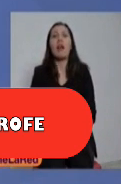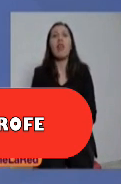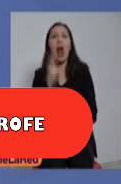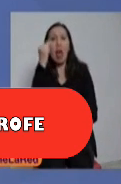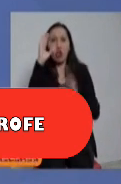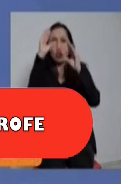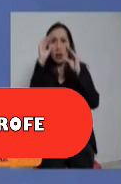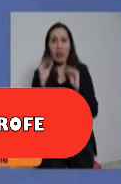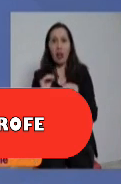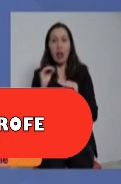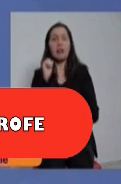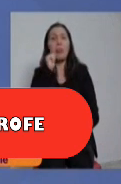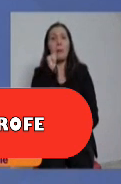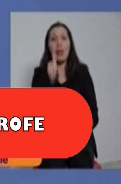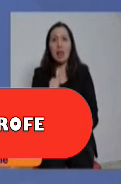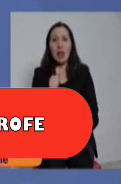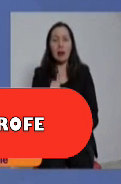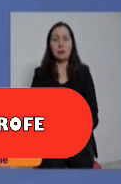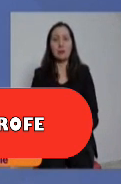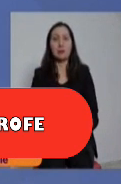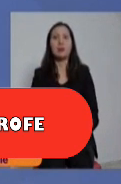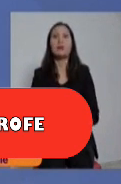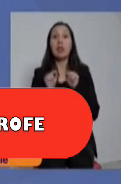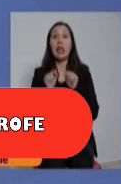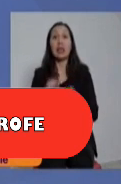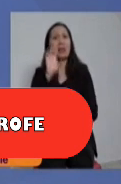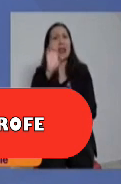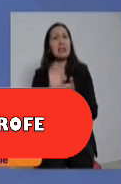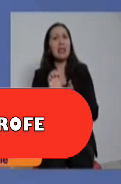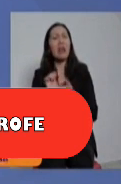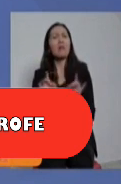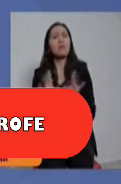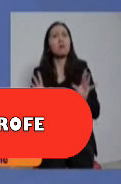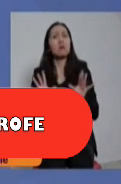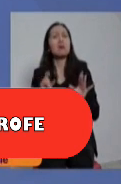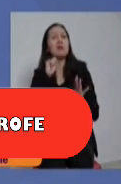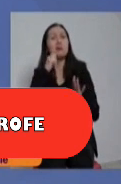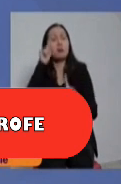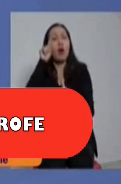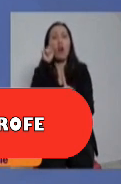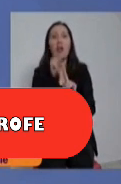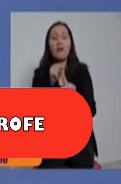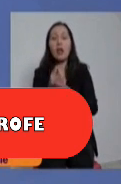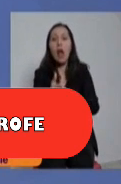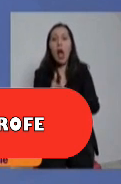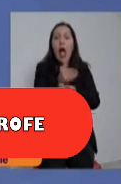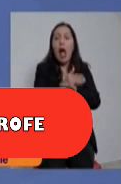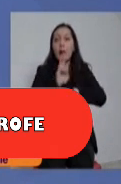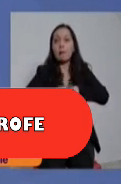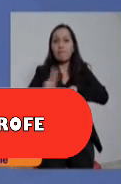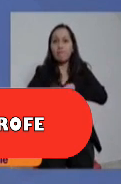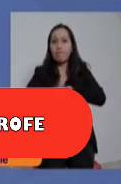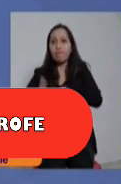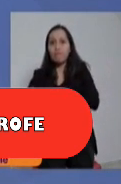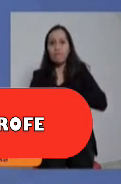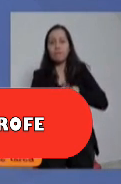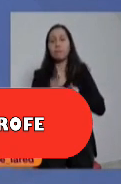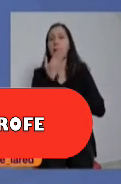0 horas del día de mañana. Este estado de excepción tiene como objetivo anticiparnos,